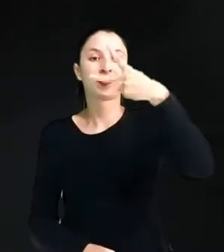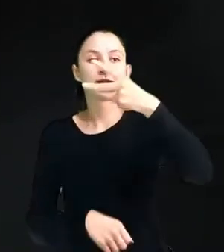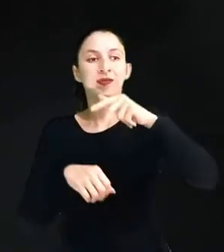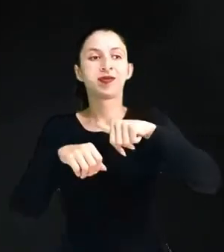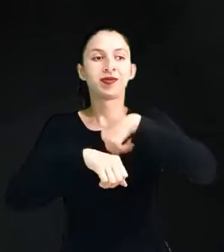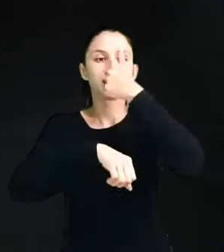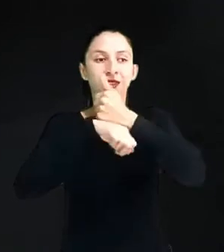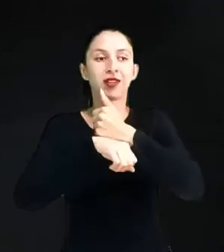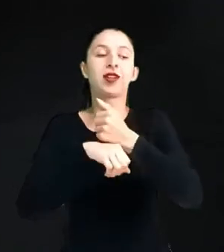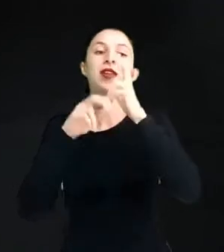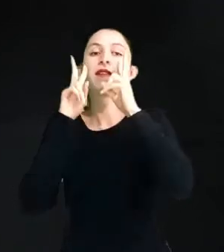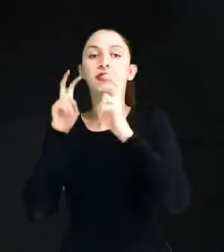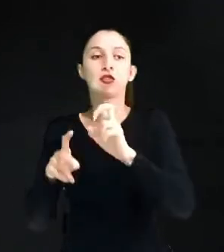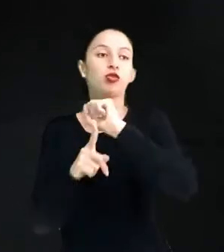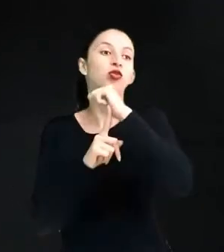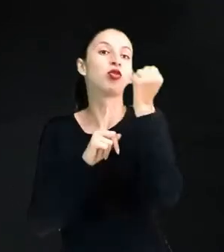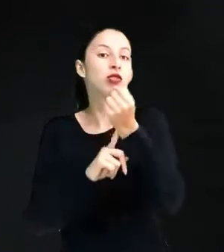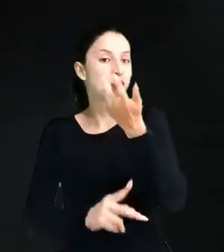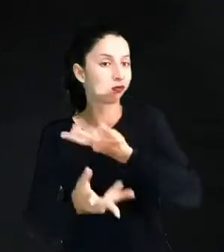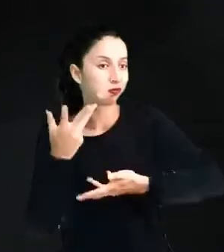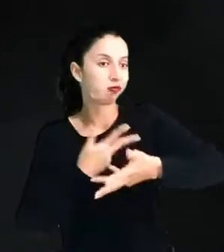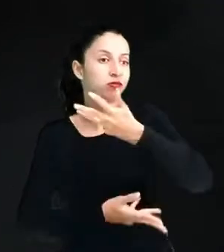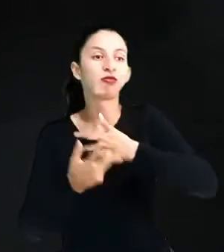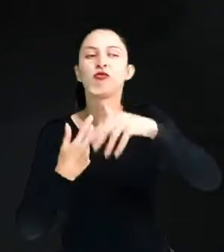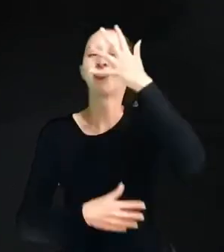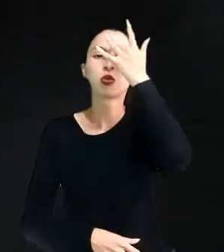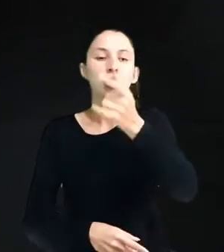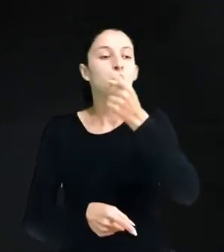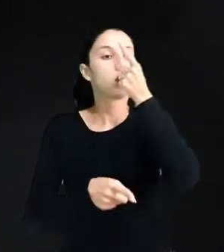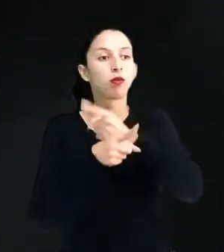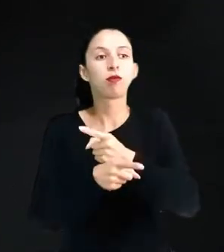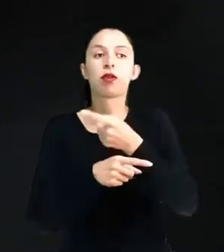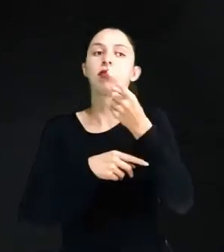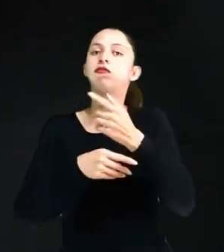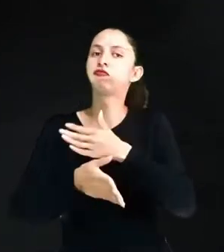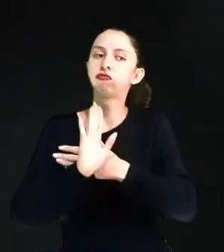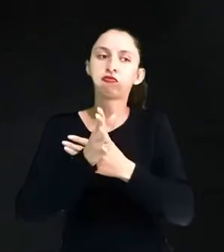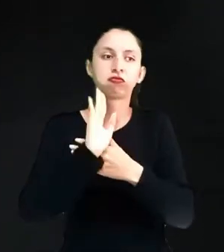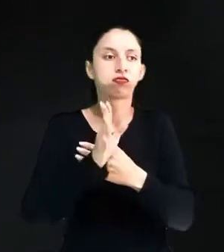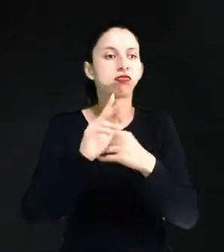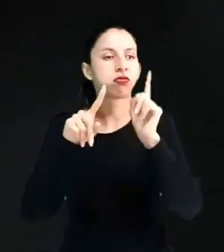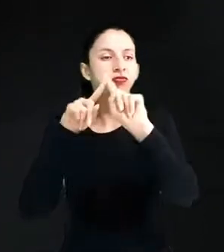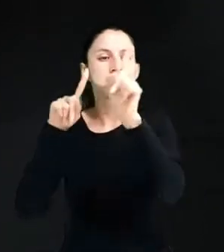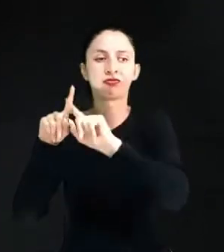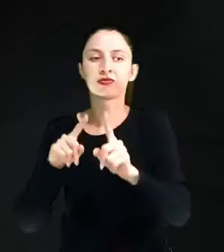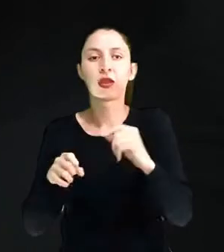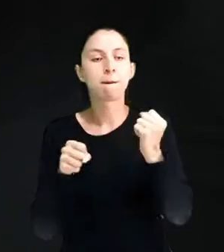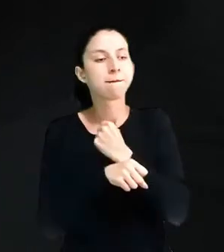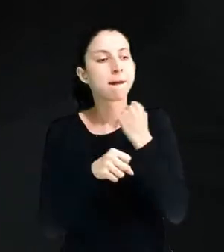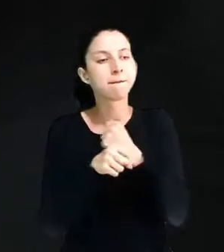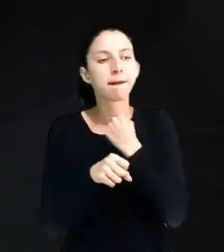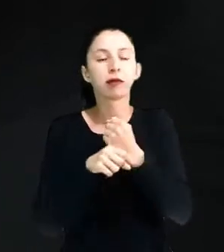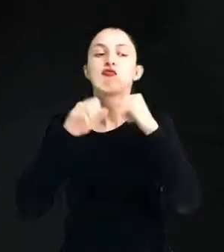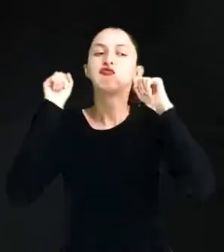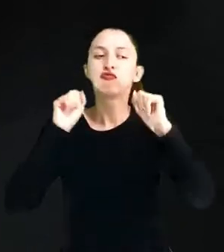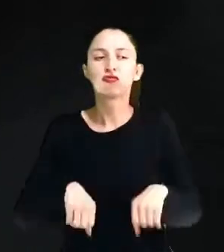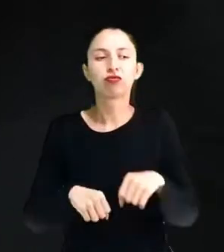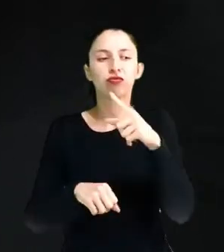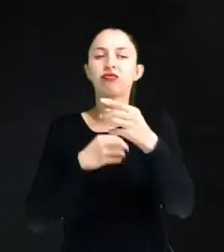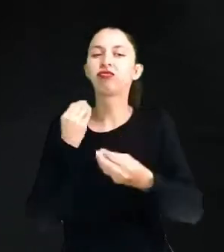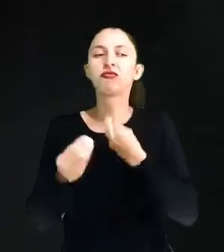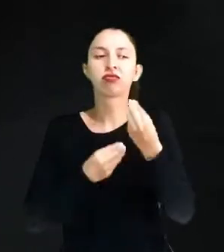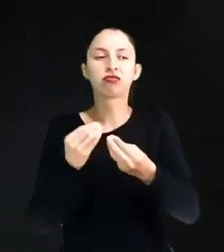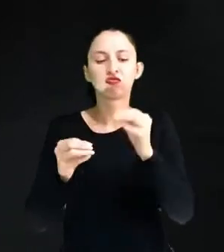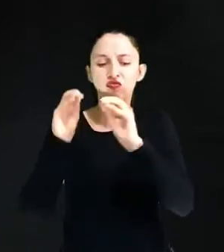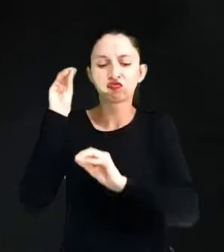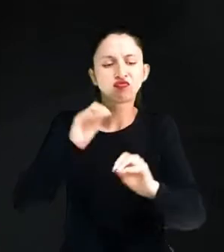Investigaciones e Interacción Social, porque ha hecho posible que se adelanten varios trabajos y eso nos ha permitido